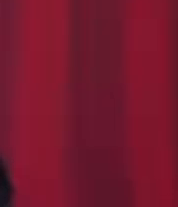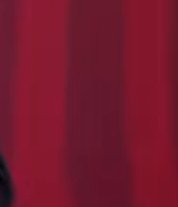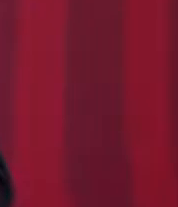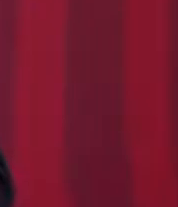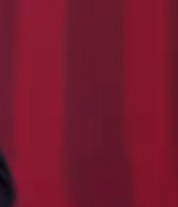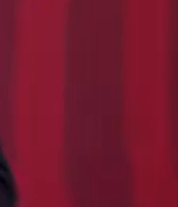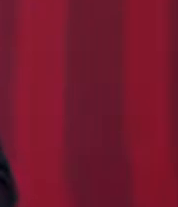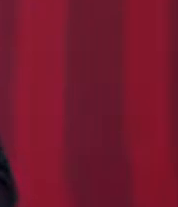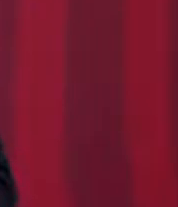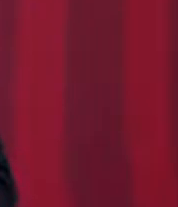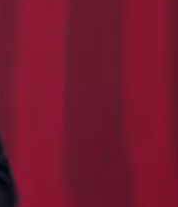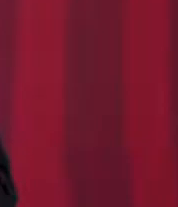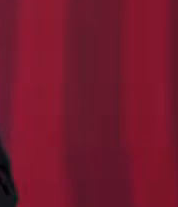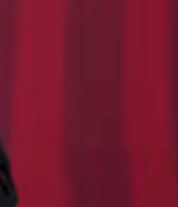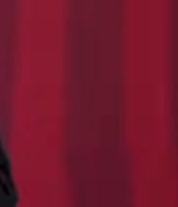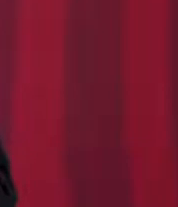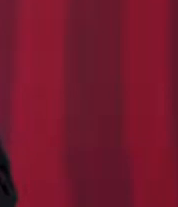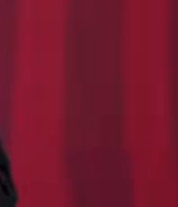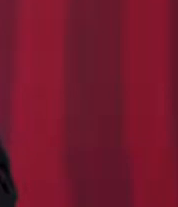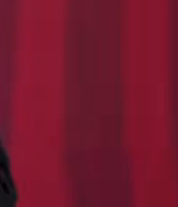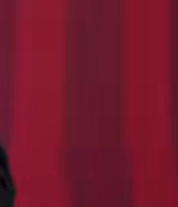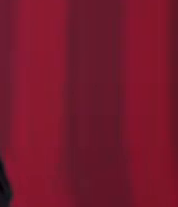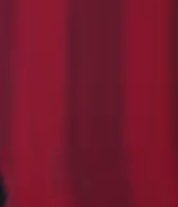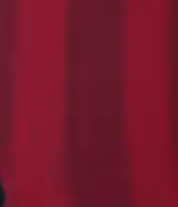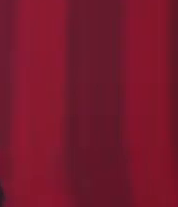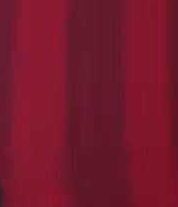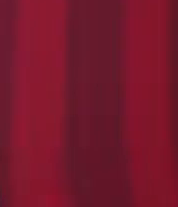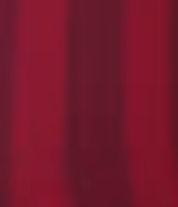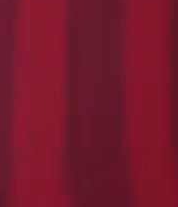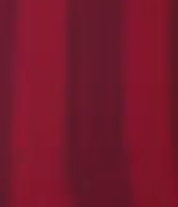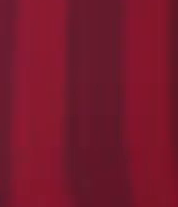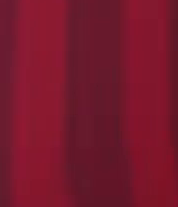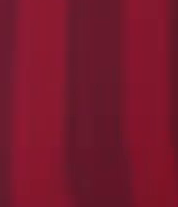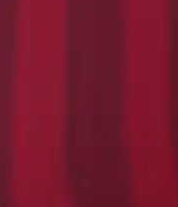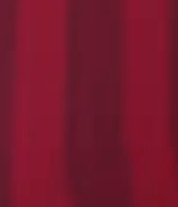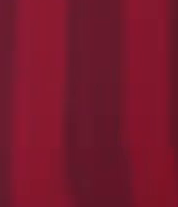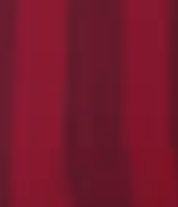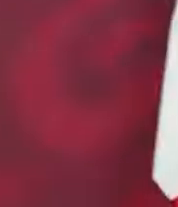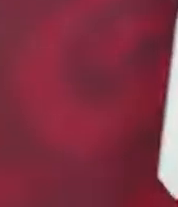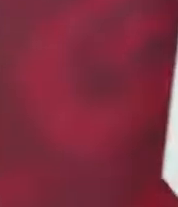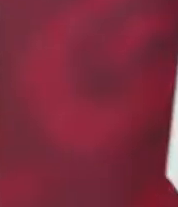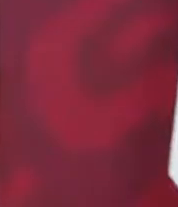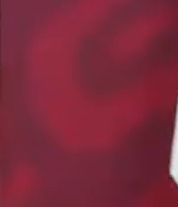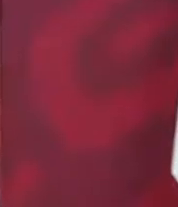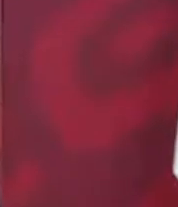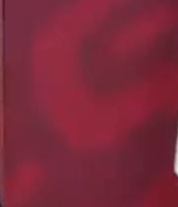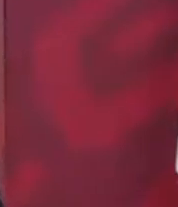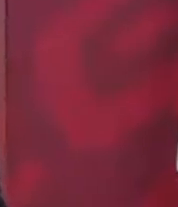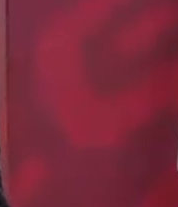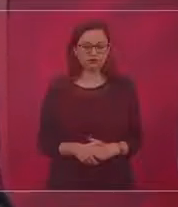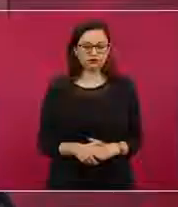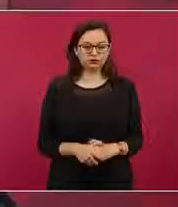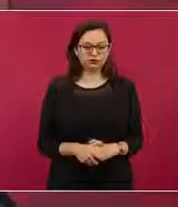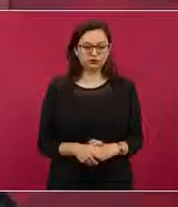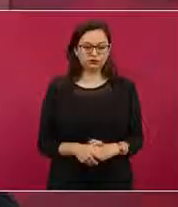maneras, ¿sí?, aun cuando ya vamos de salida de